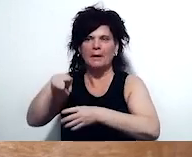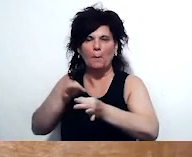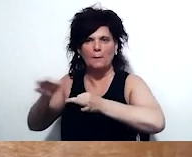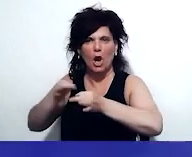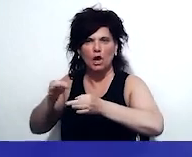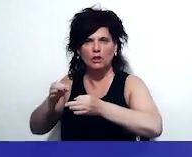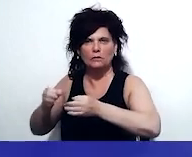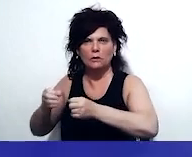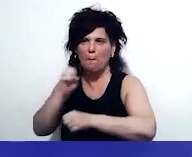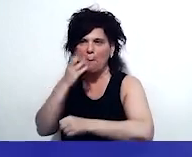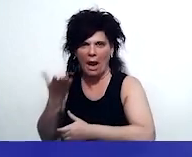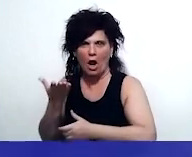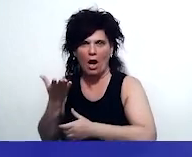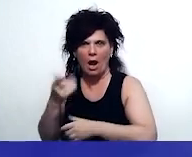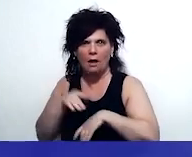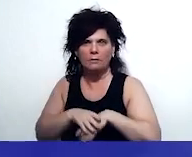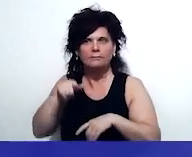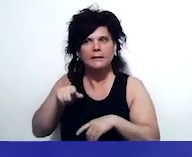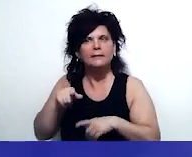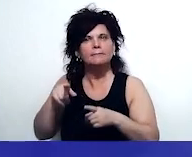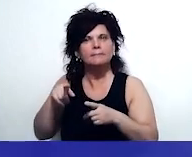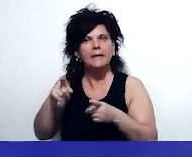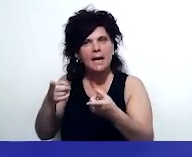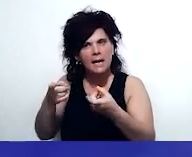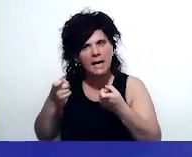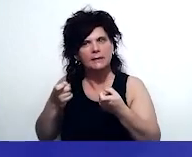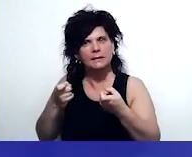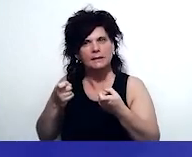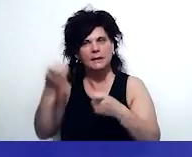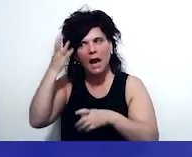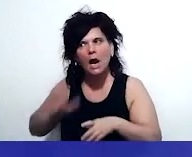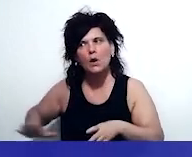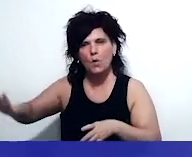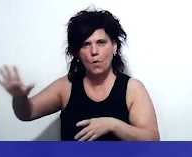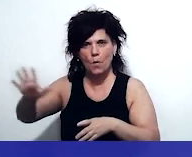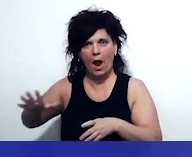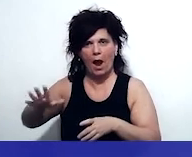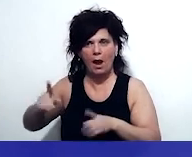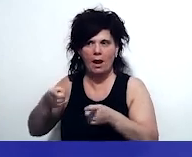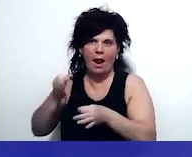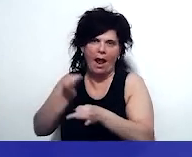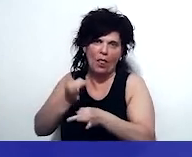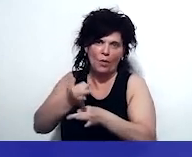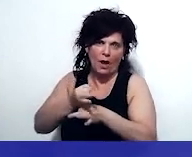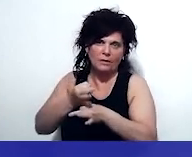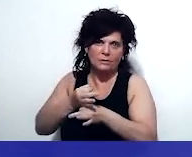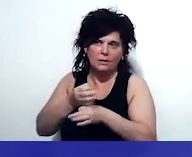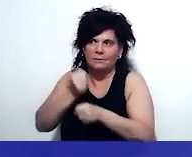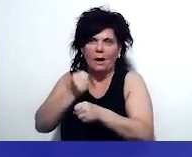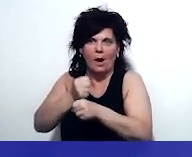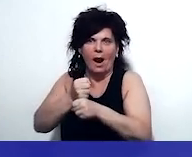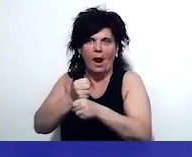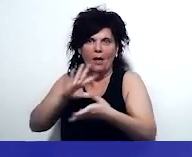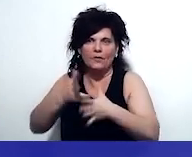estos proyectos. Entonces, una vez más, nos encontramos con la necesidad, tanto para ruralidad como para la educación, de